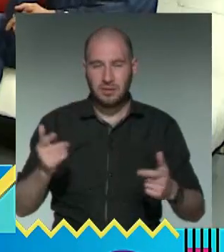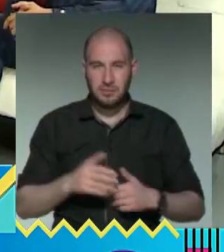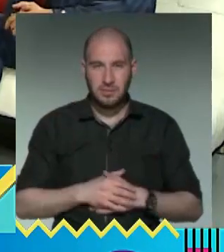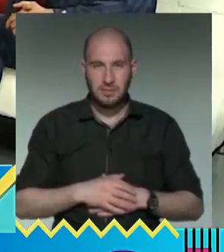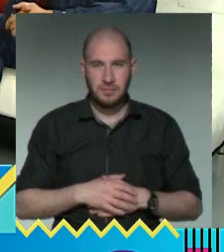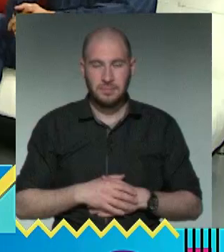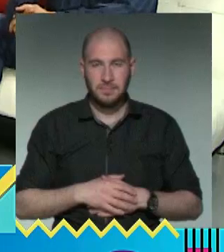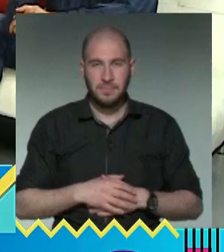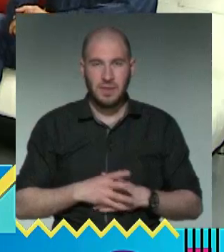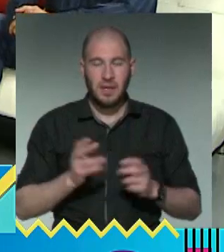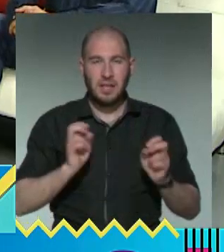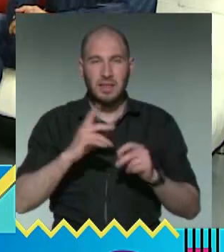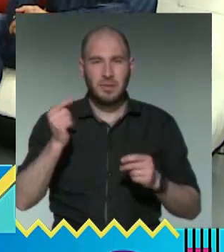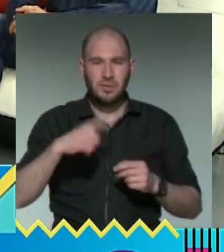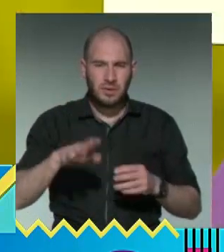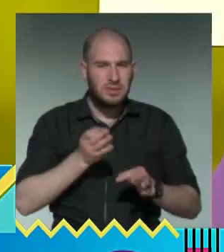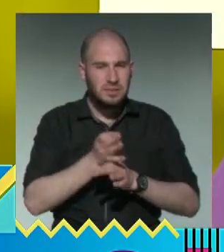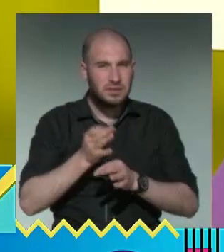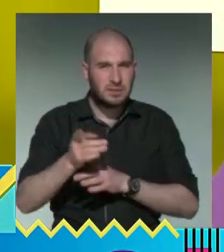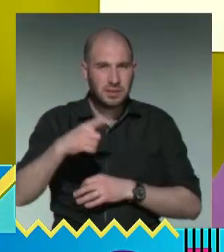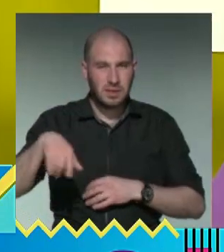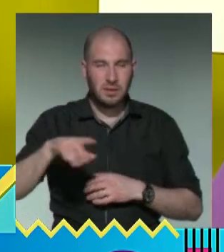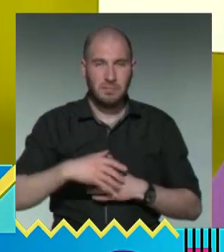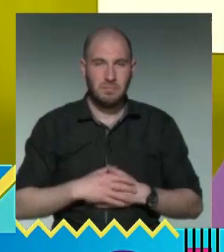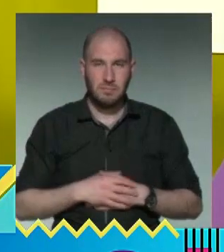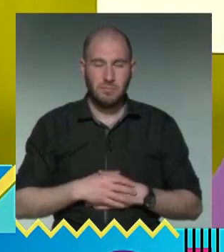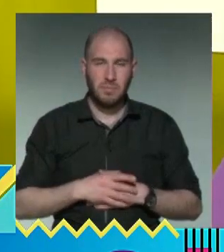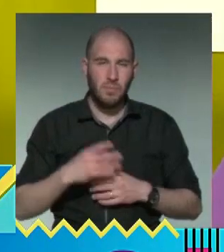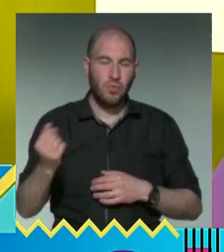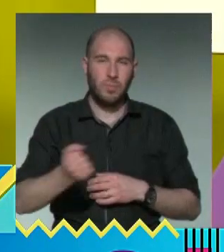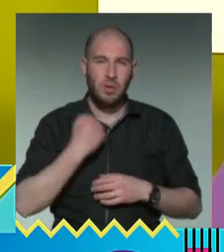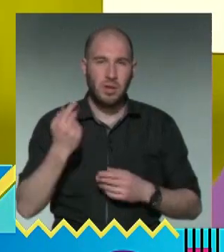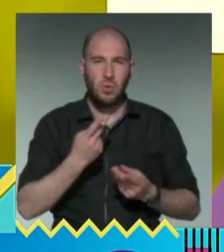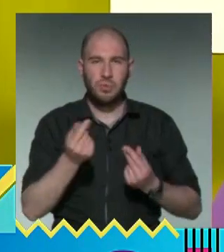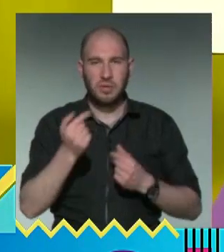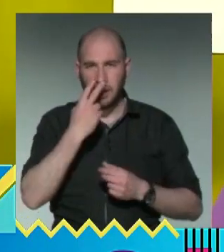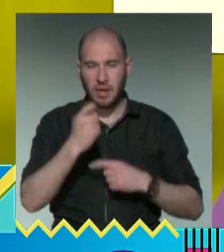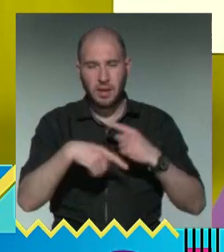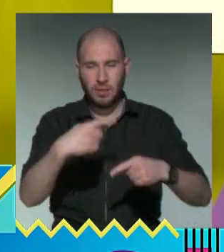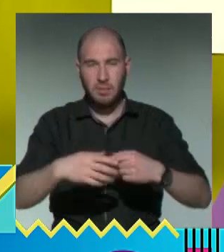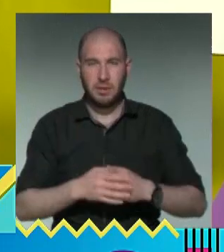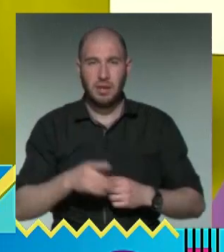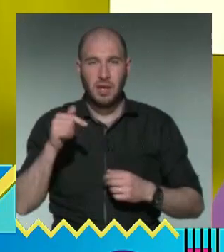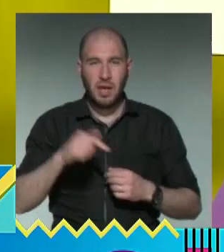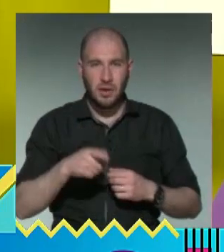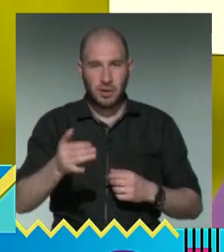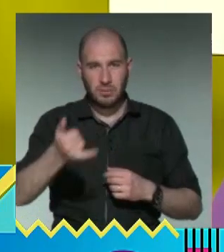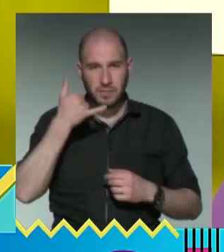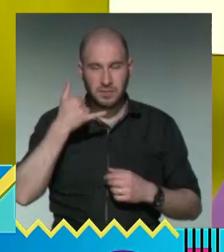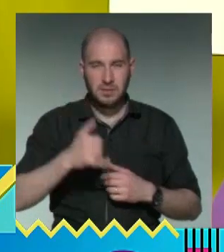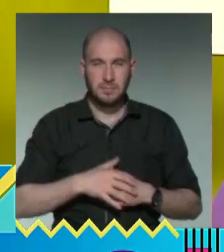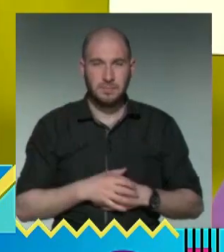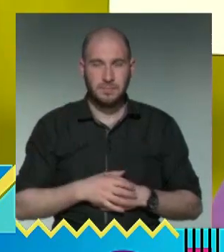en términos de concientización, en términos de importancia del uso de las energías renovables, vamos a tener una